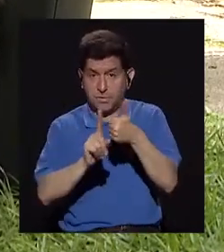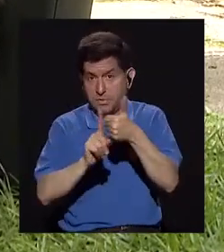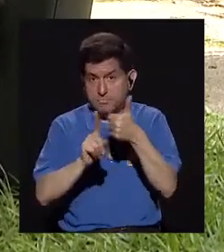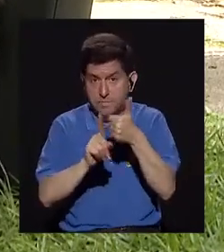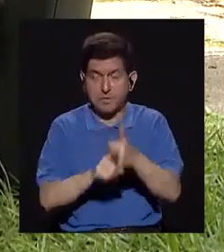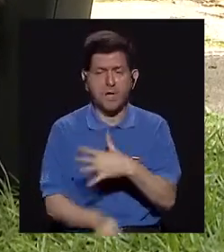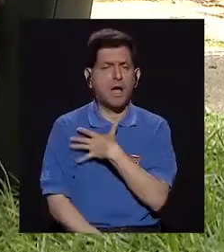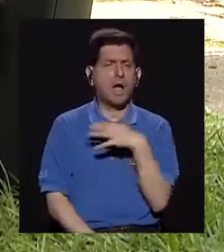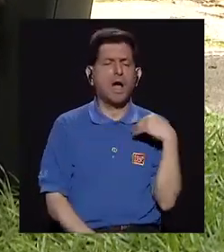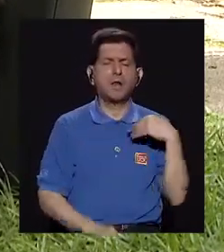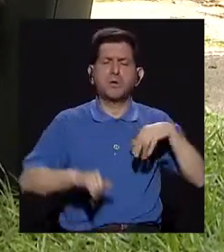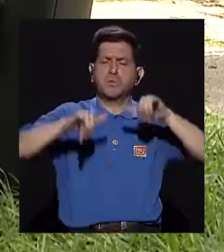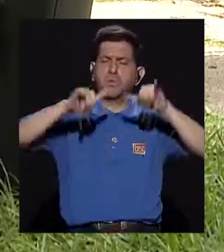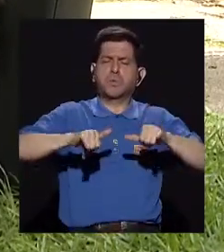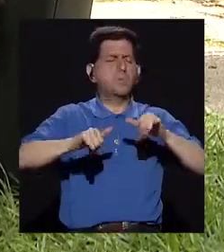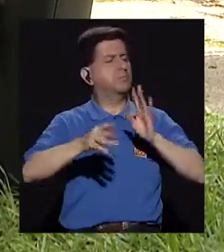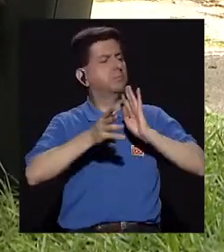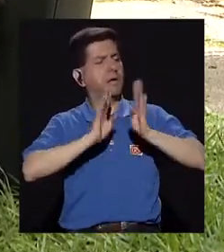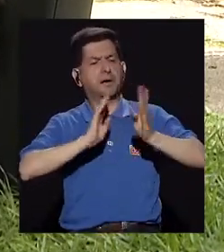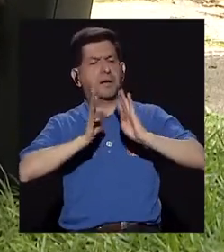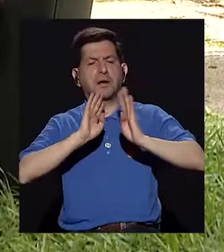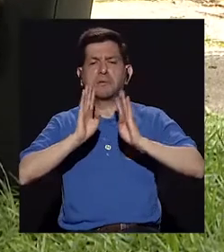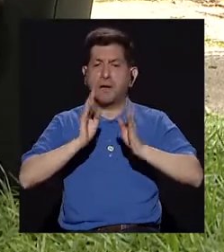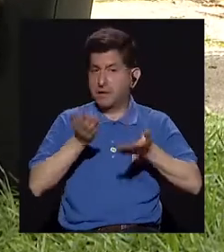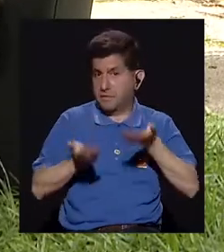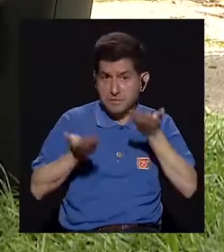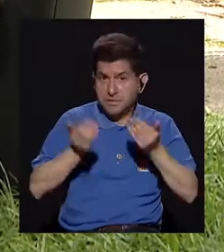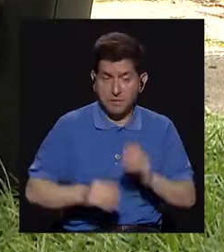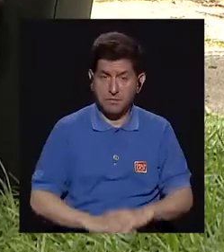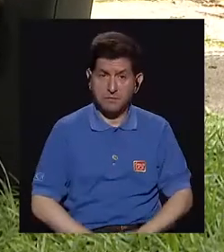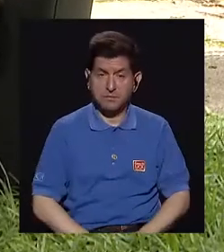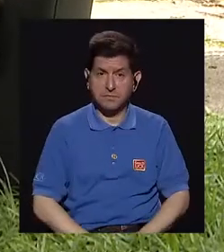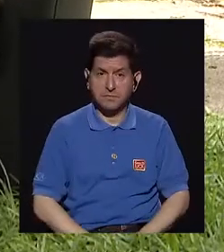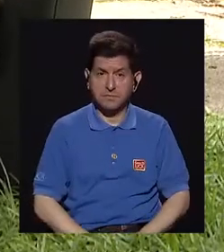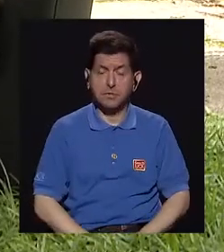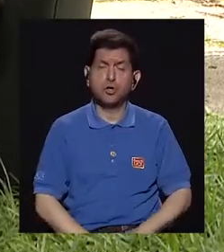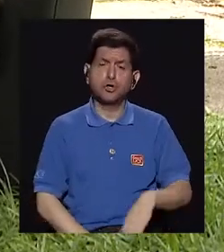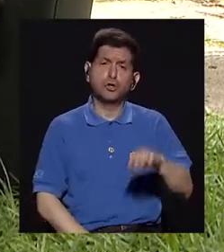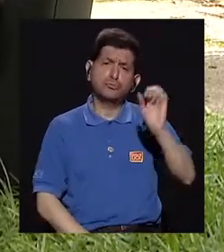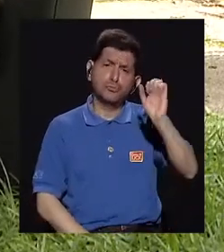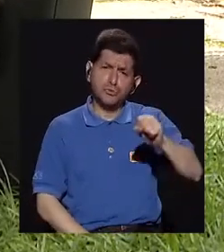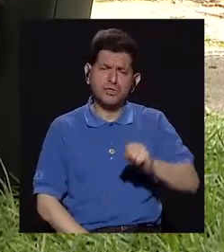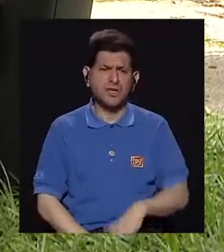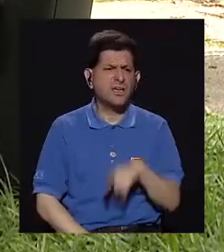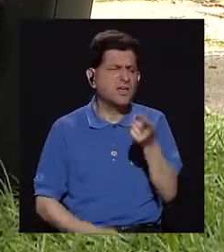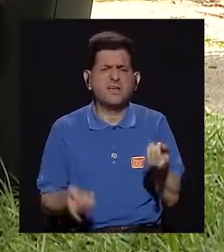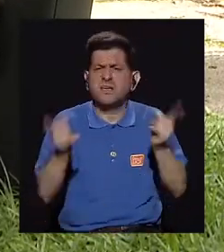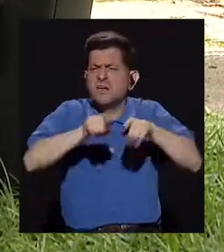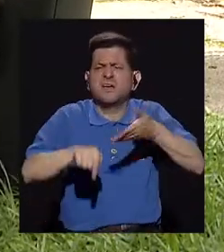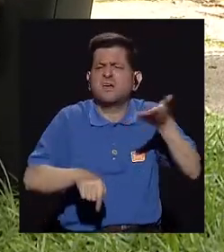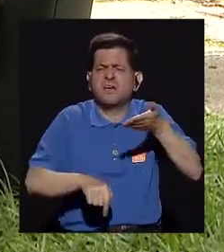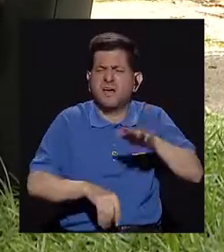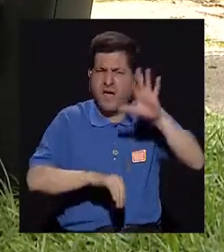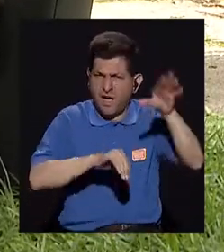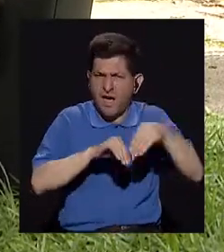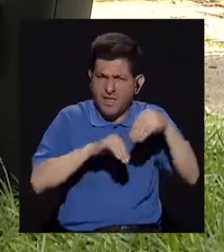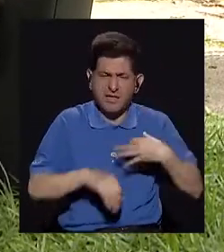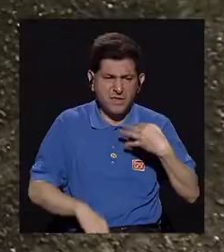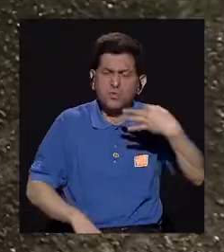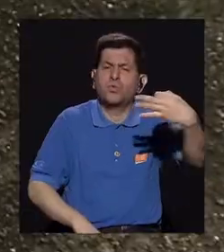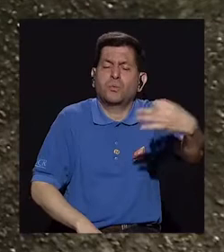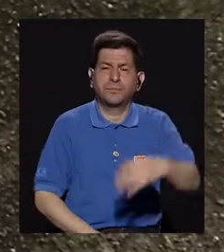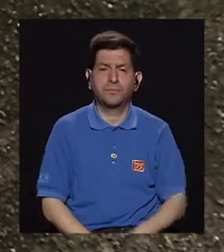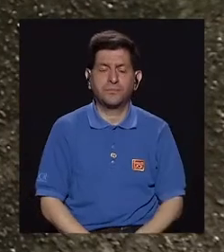me imagino que le gusta estar, conversar. Y, sí. ¿Y qué más sucede, digamos, en la